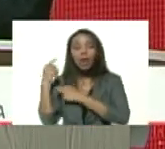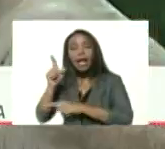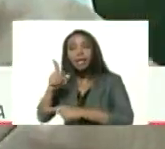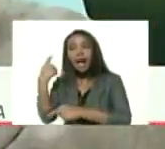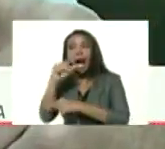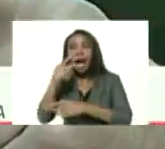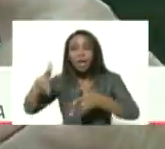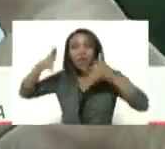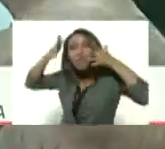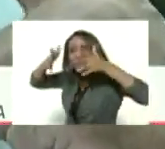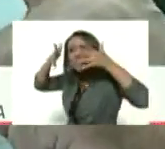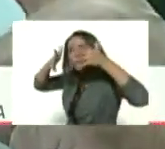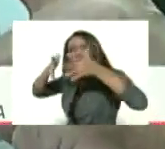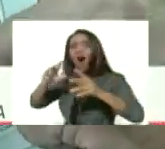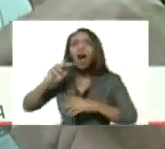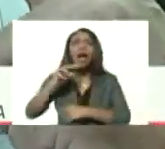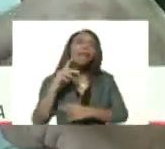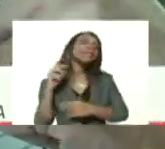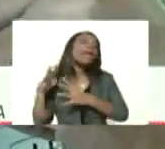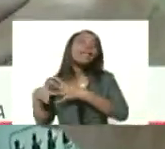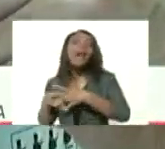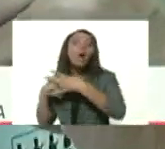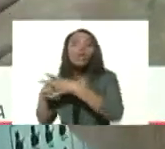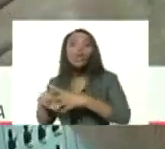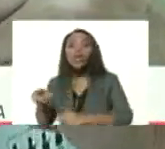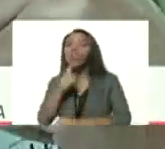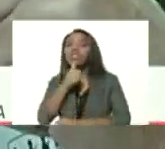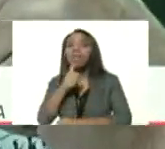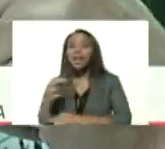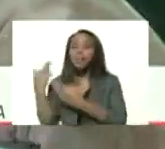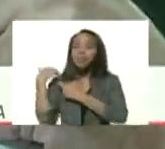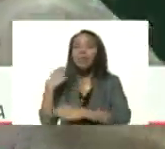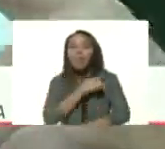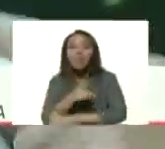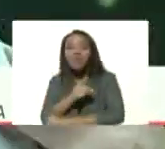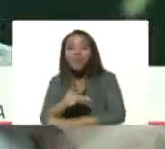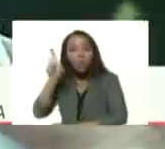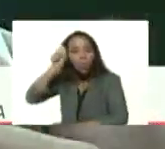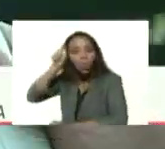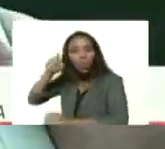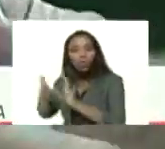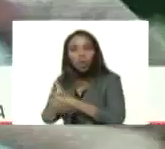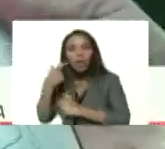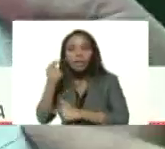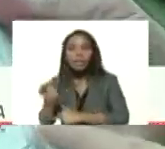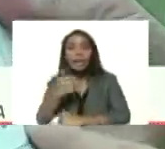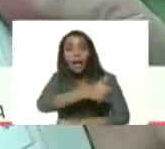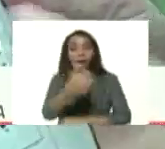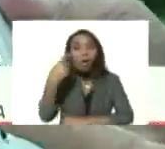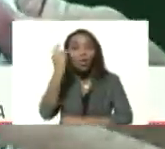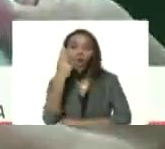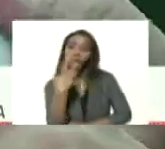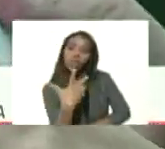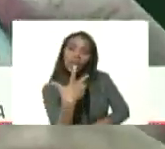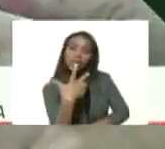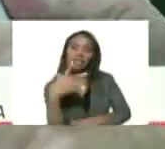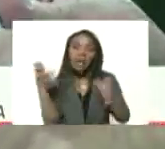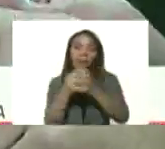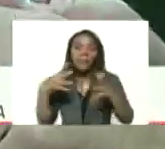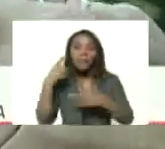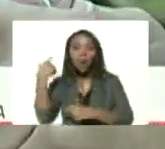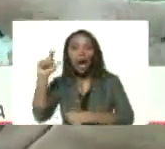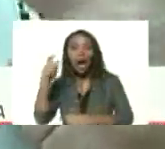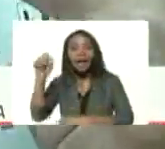asesor norteamericano que es quien lo coordina, quien lo dirige y quien le ordena, y que cada uno de los tres campamentos tiene